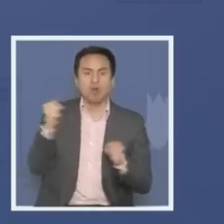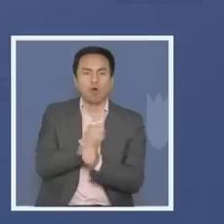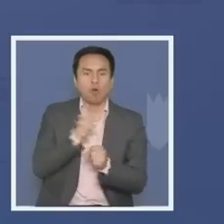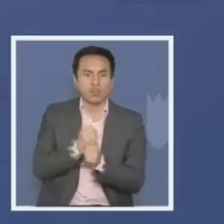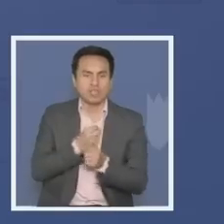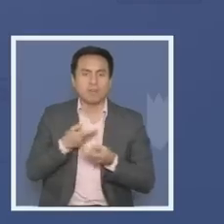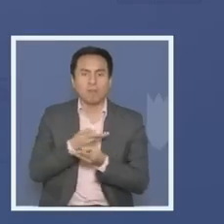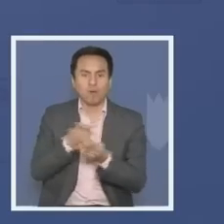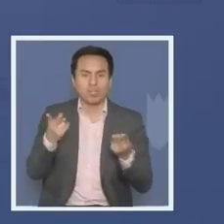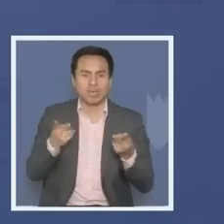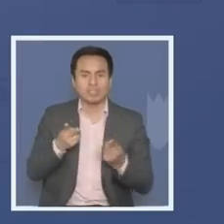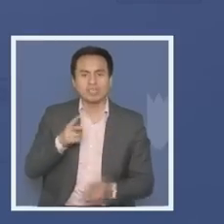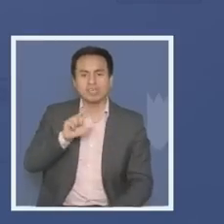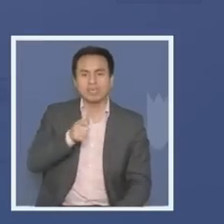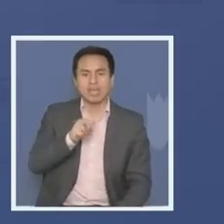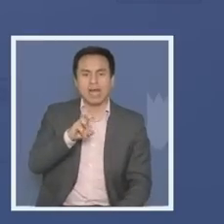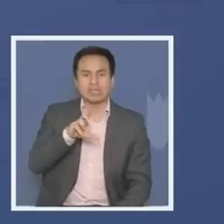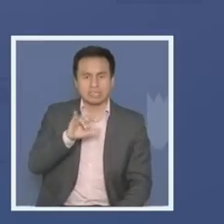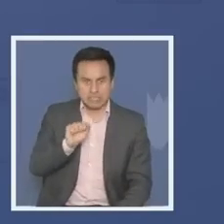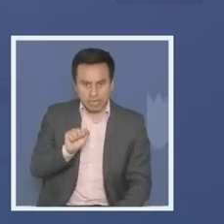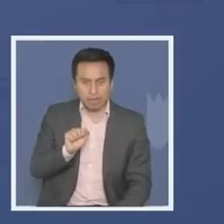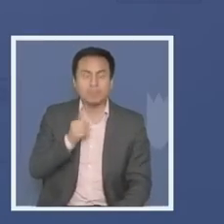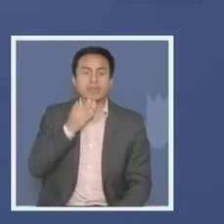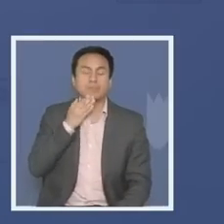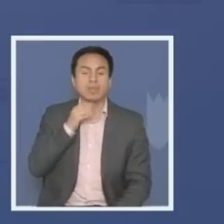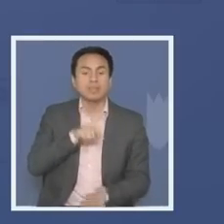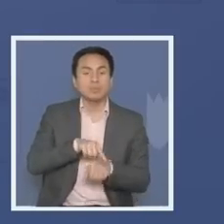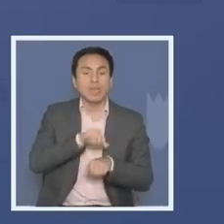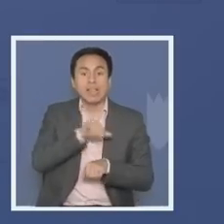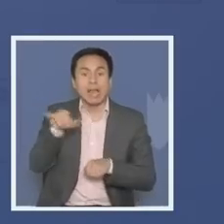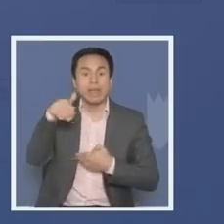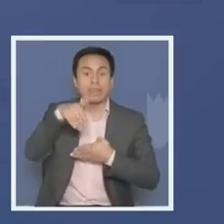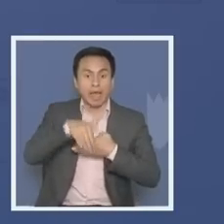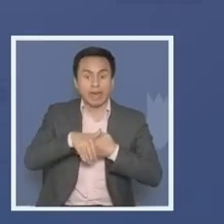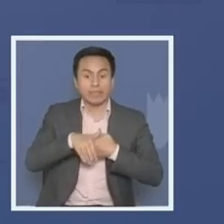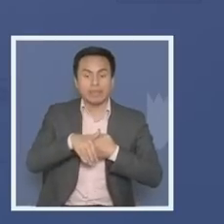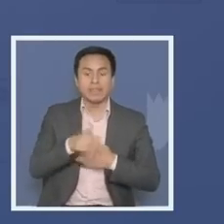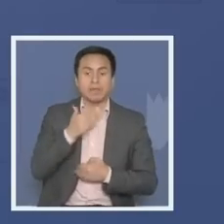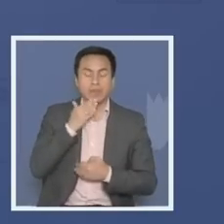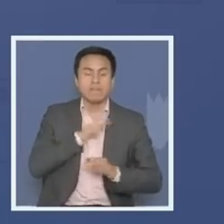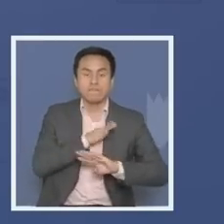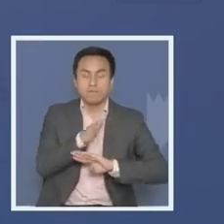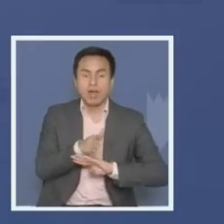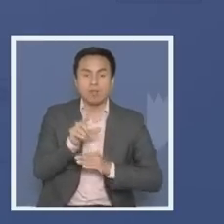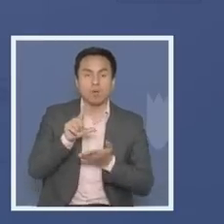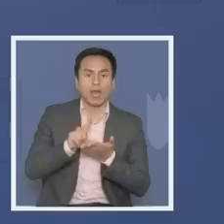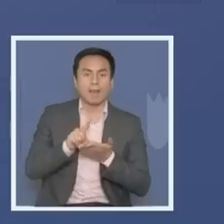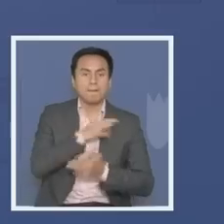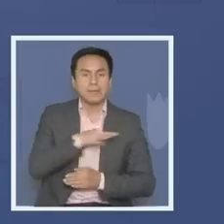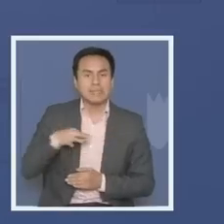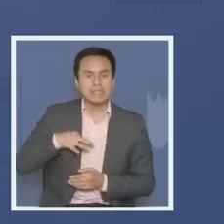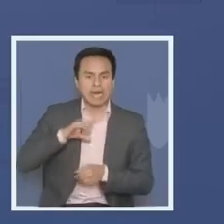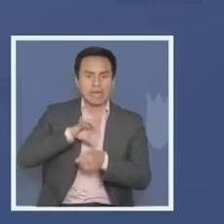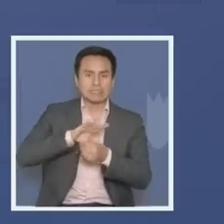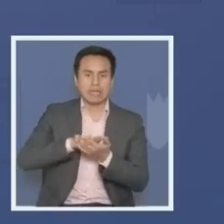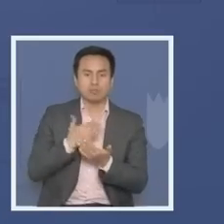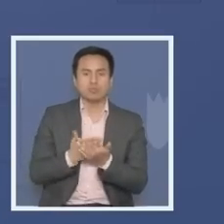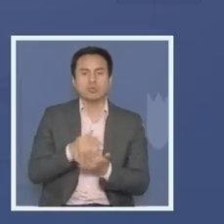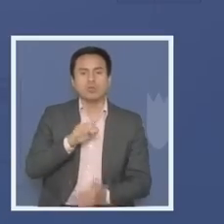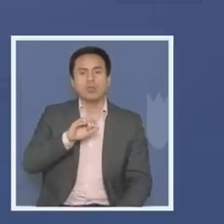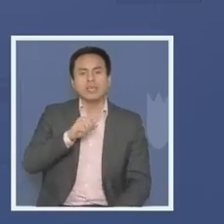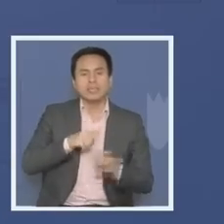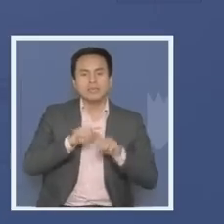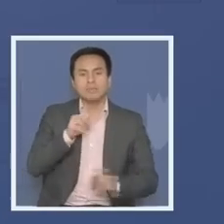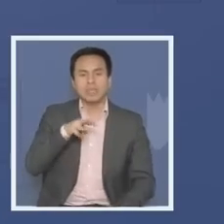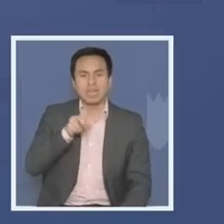Obras Públicas, Juan Carlos García, y en horas de la tarde va también a ir a la zona la ministra de Salud, Jimena